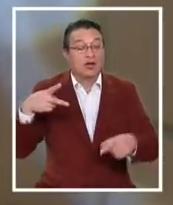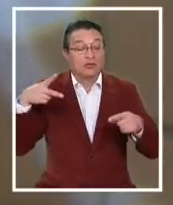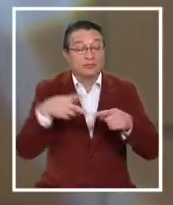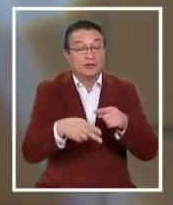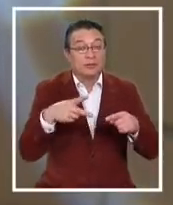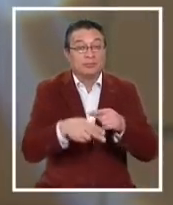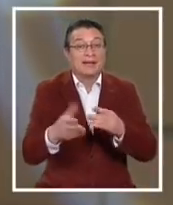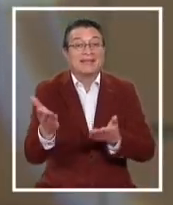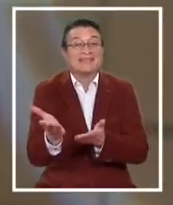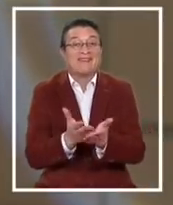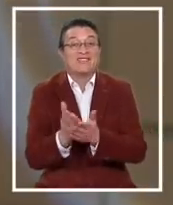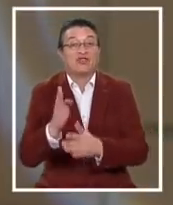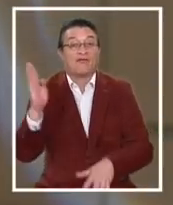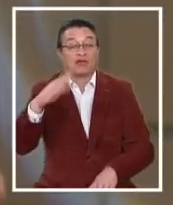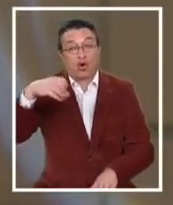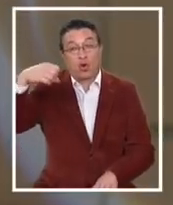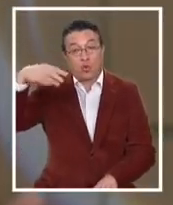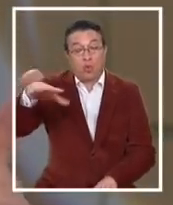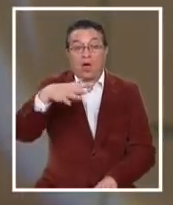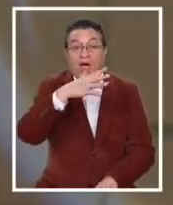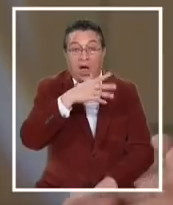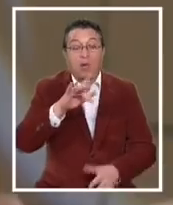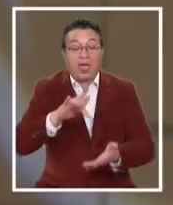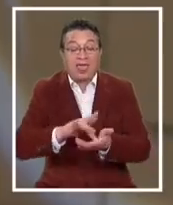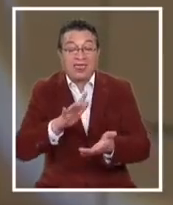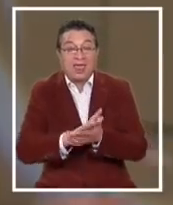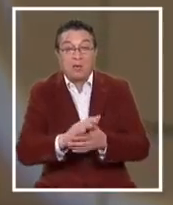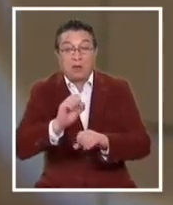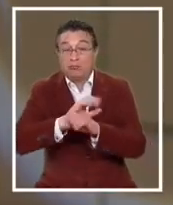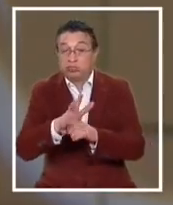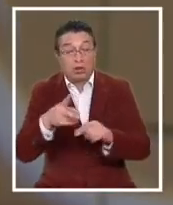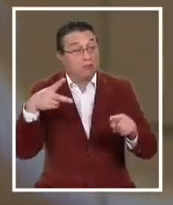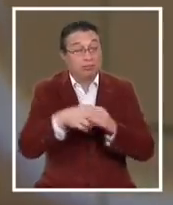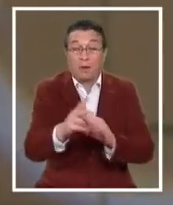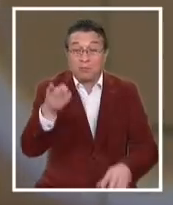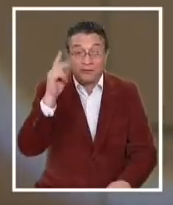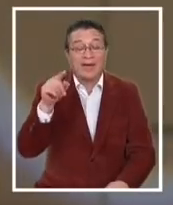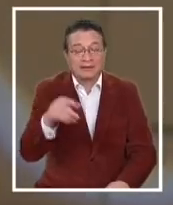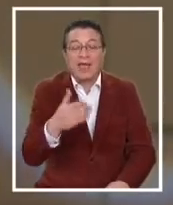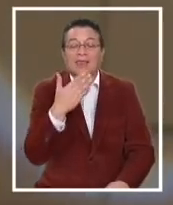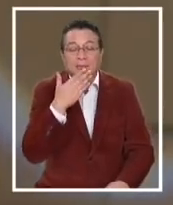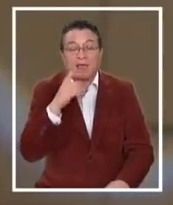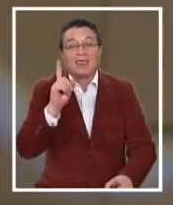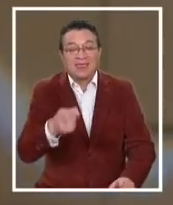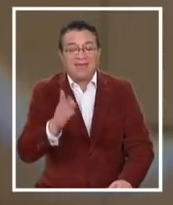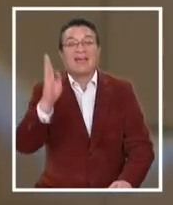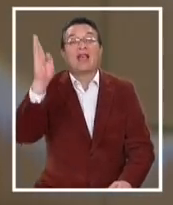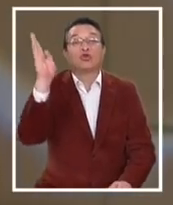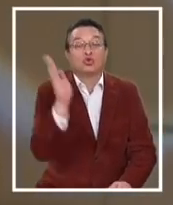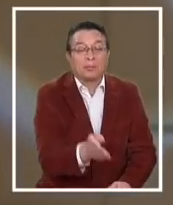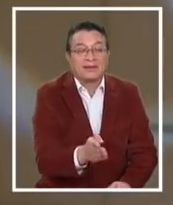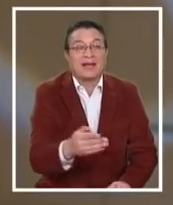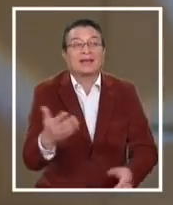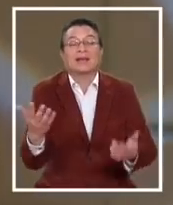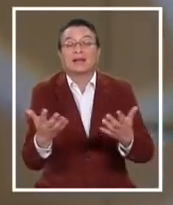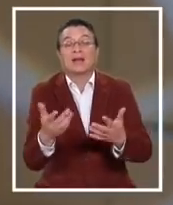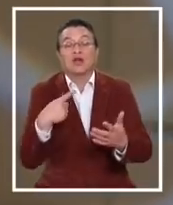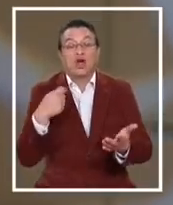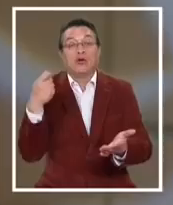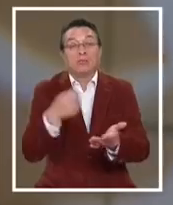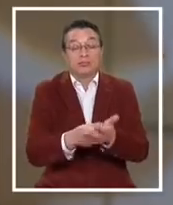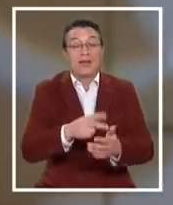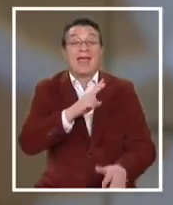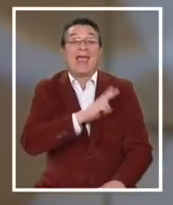de servicios básicos, de suministros básicos, producto de deudas en pandemia, se debiera haber suspendido el cobro